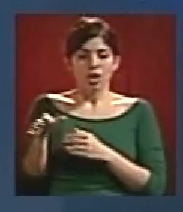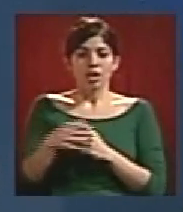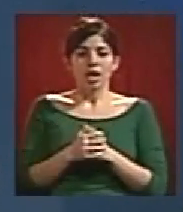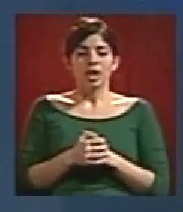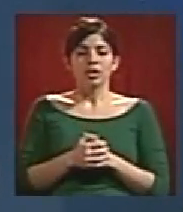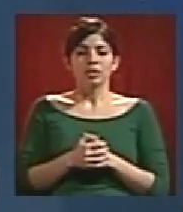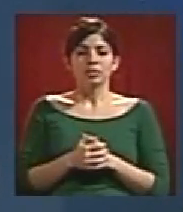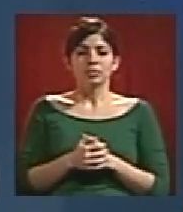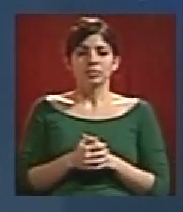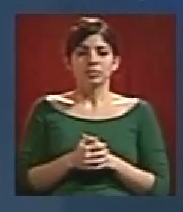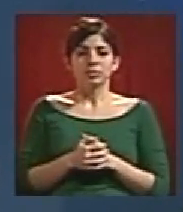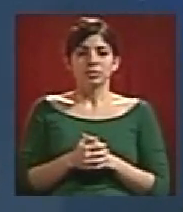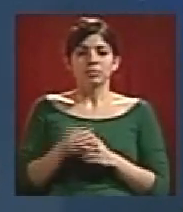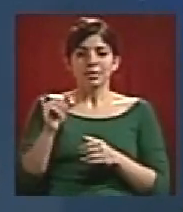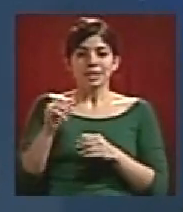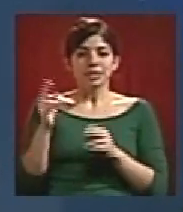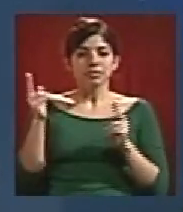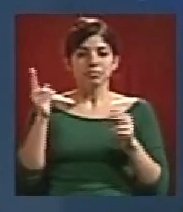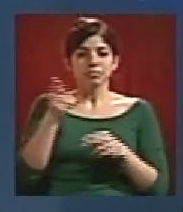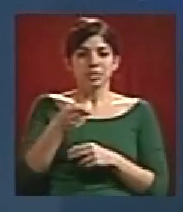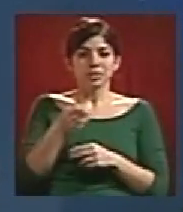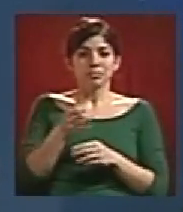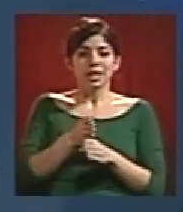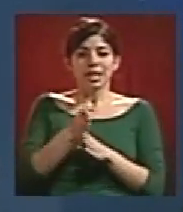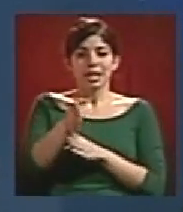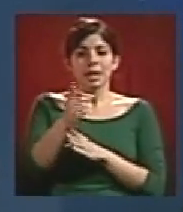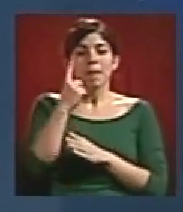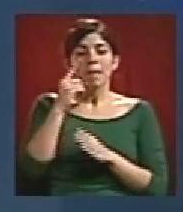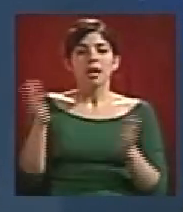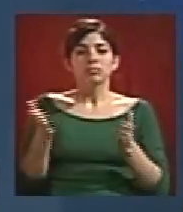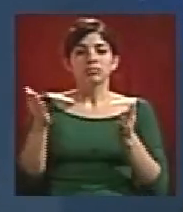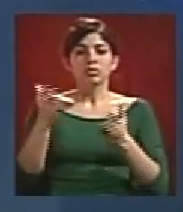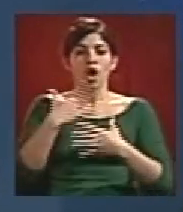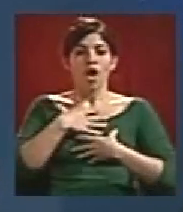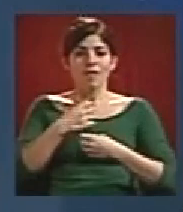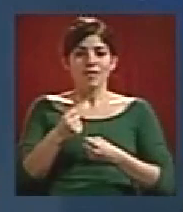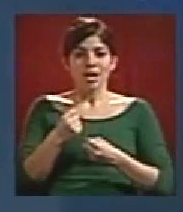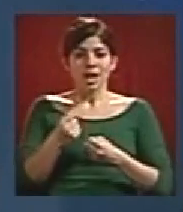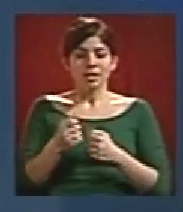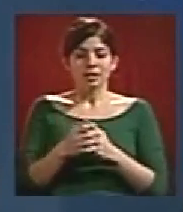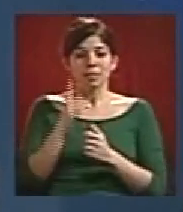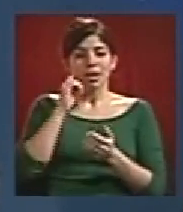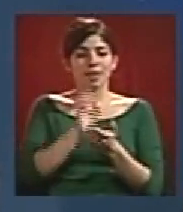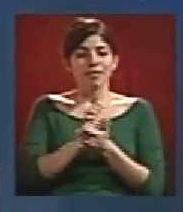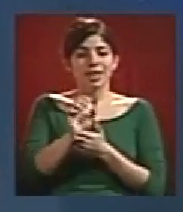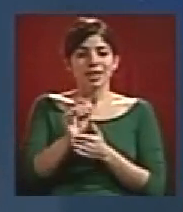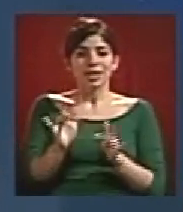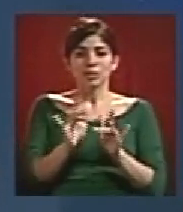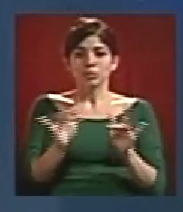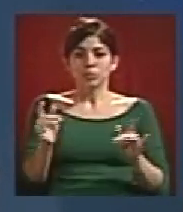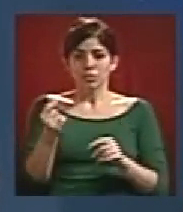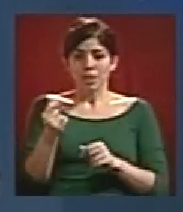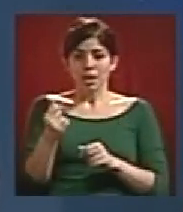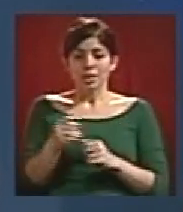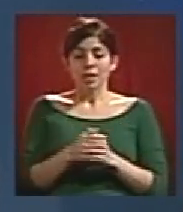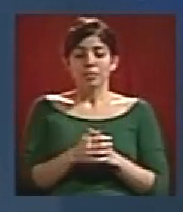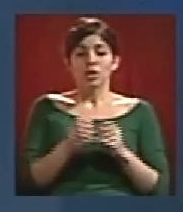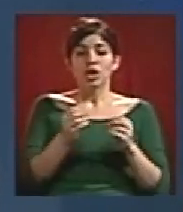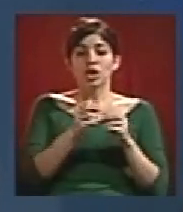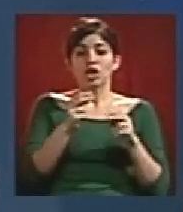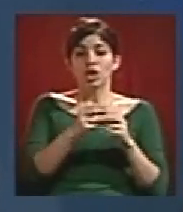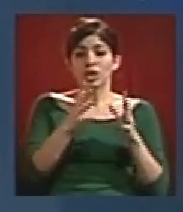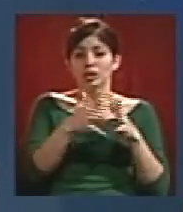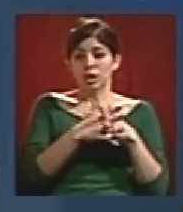medida, van en esa línea de generar confianza, de generar la liquidez en la economía. Hoy los americanos estaban